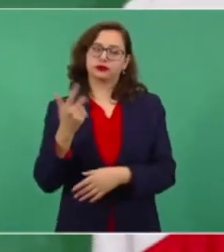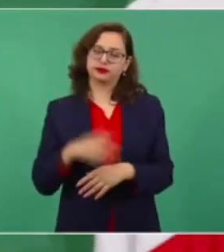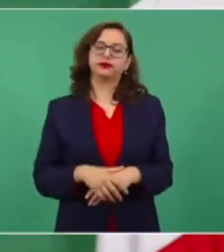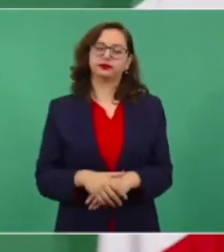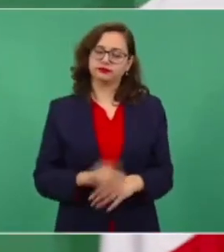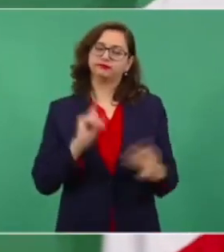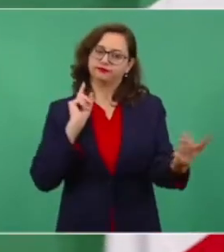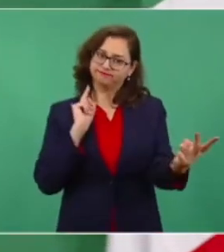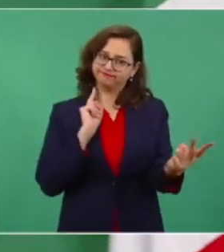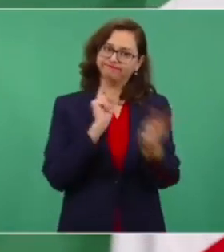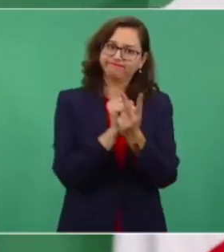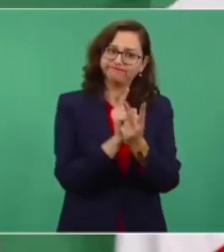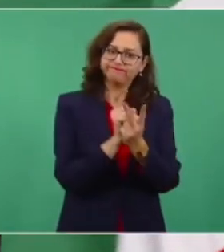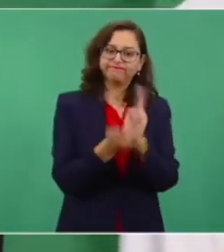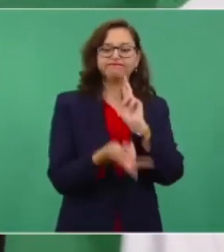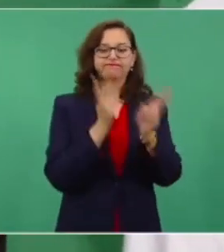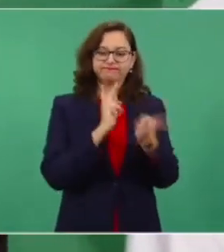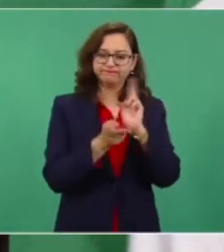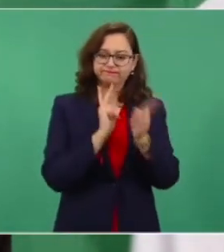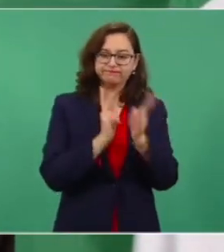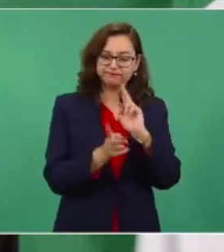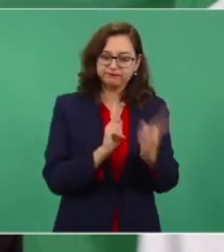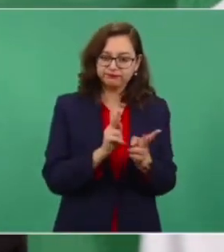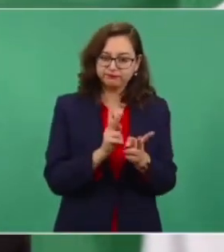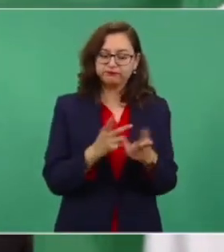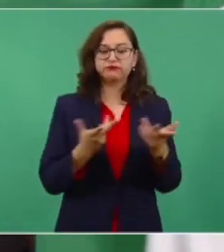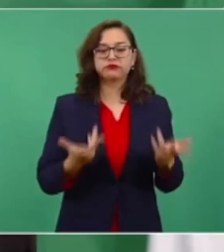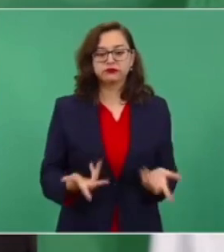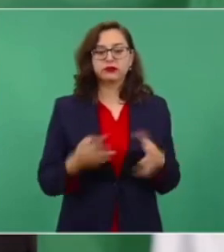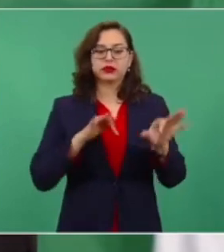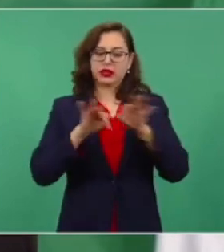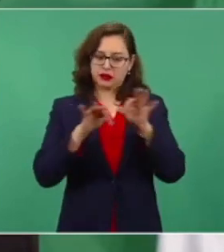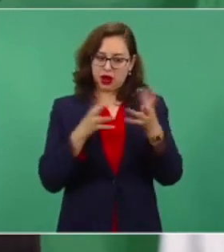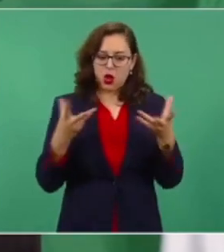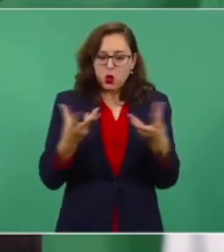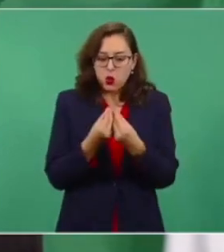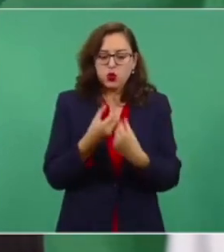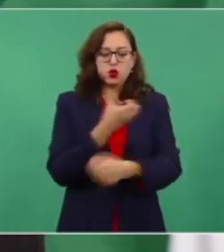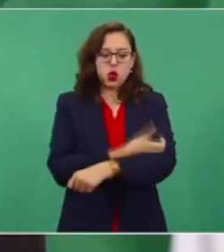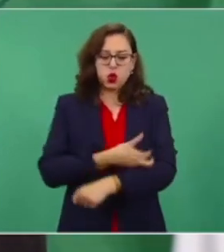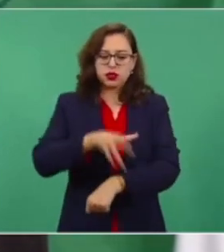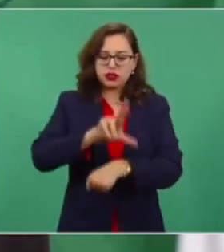hablamos y estamos trabajando de manera coordinada